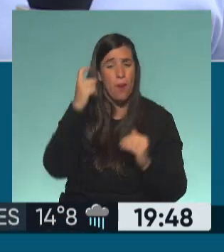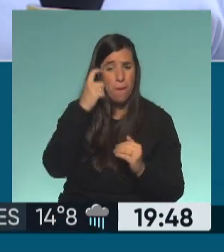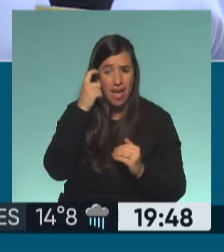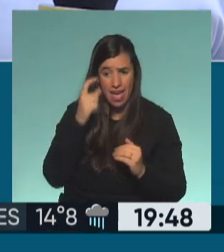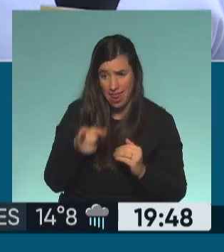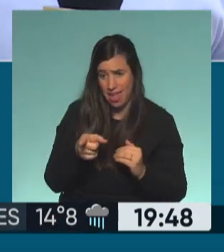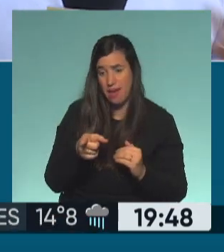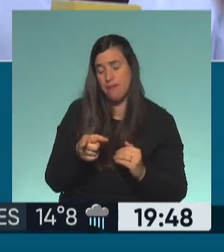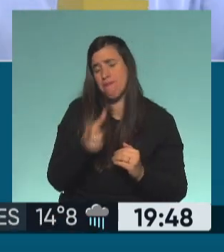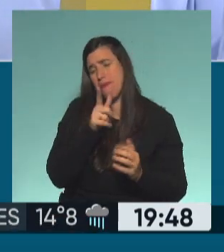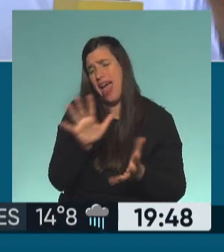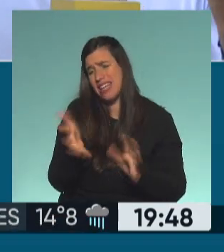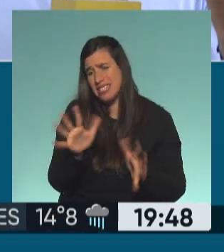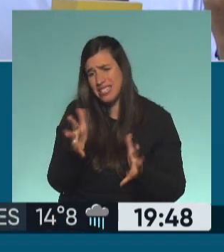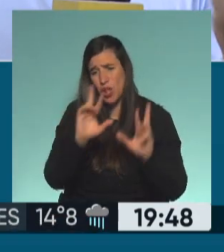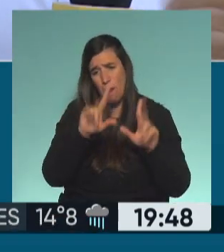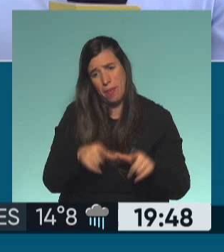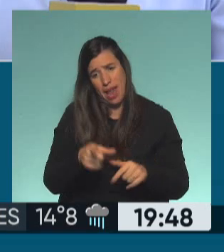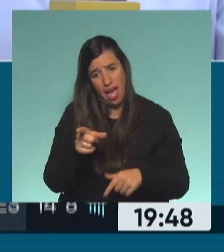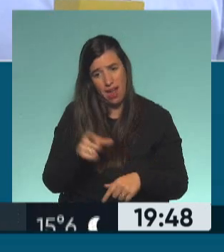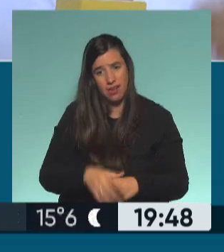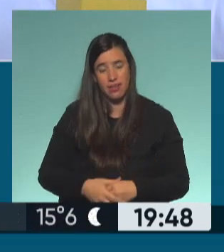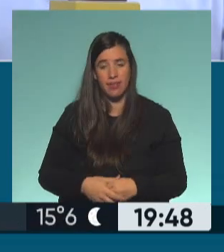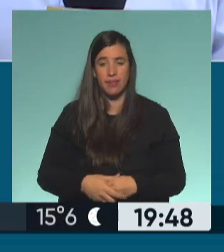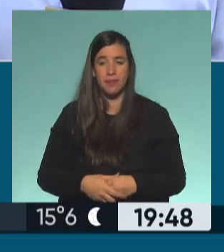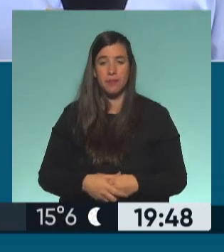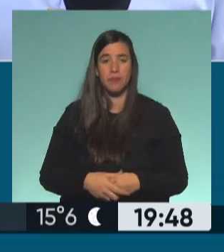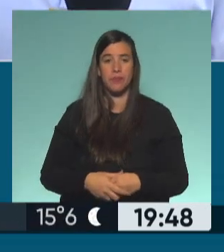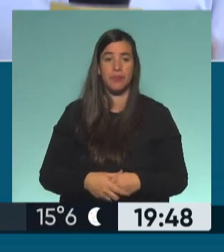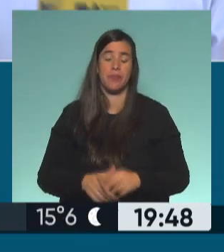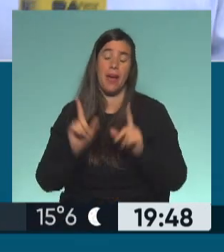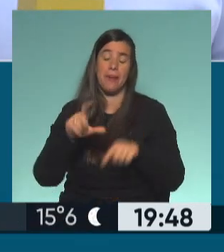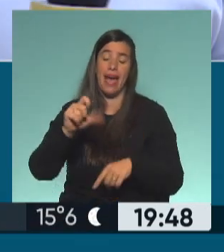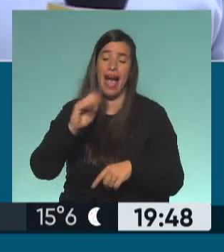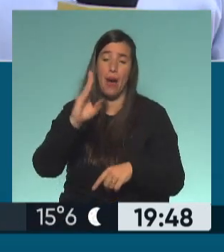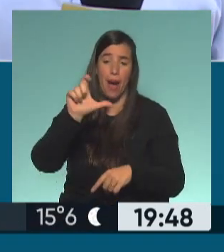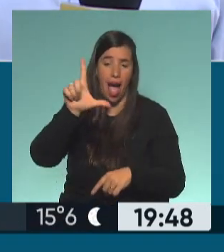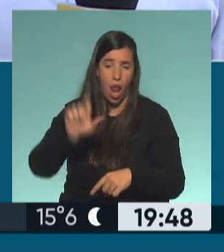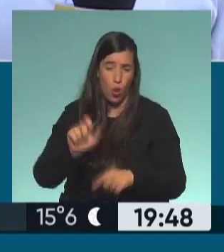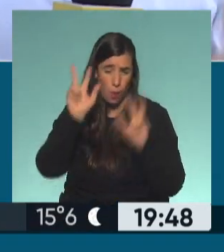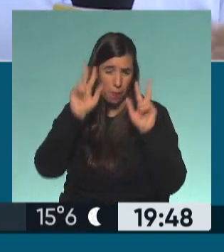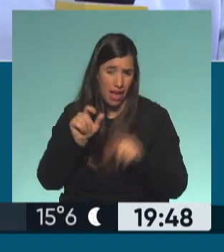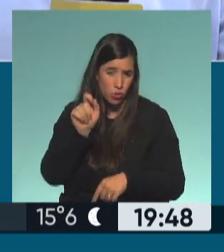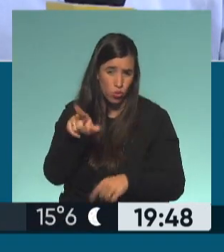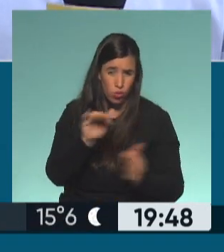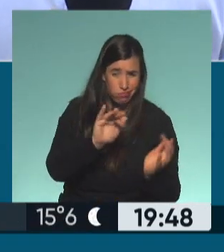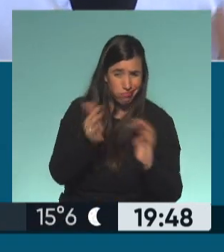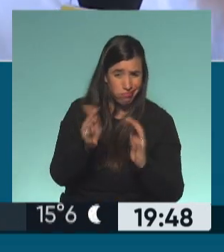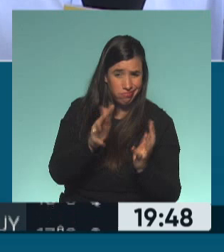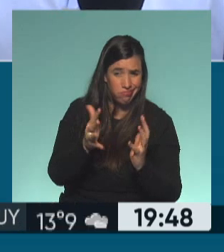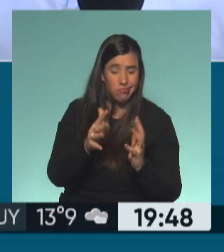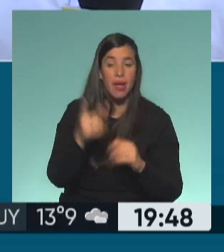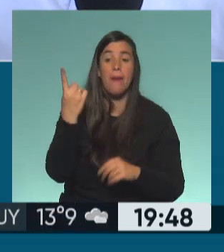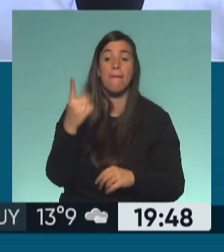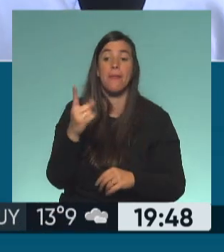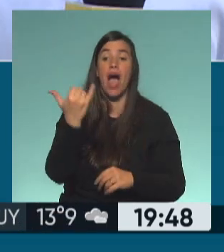parecido para mí con ese plan que lo llevó adelante Cavallo. Pero hay una diferencia, sí, yo creo que es esta. Una